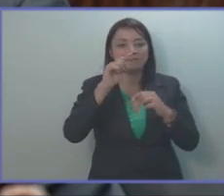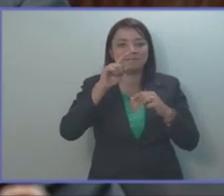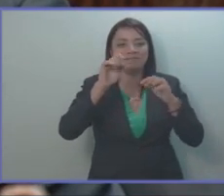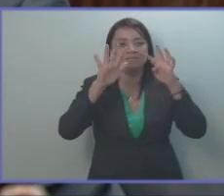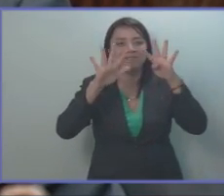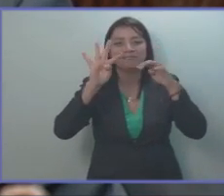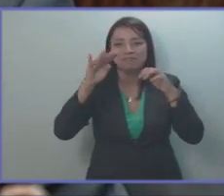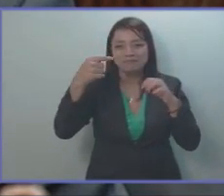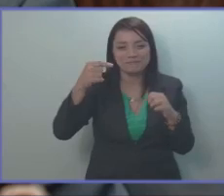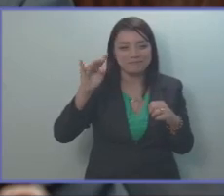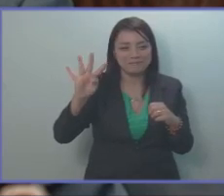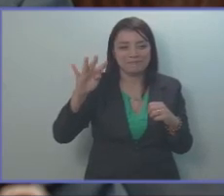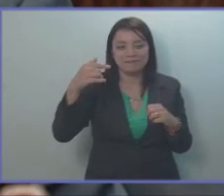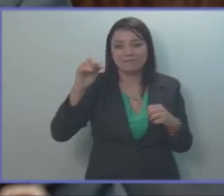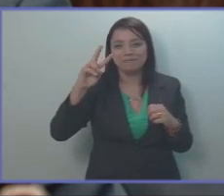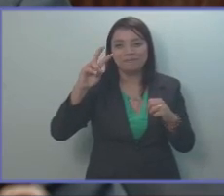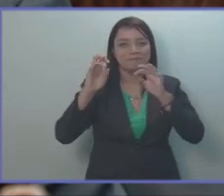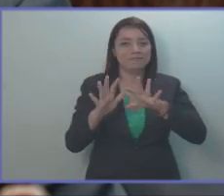2194-4,